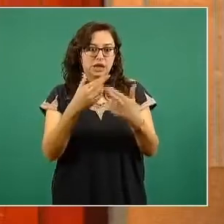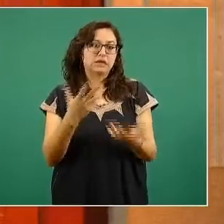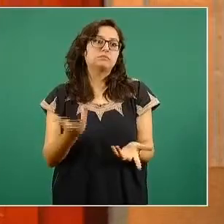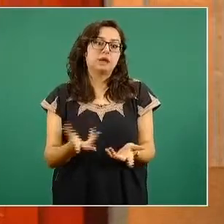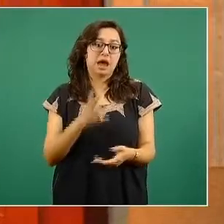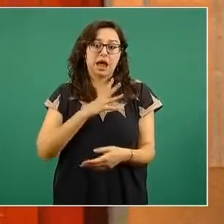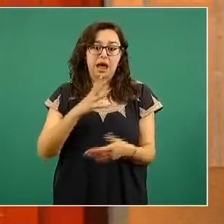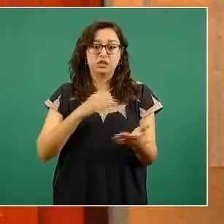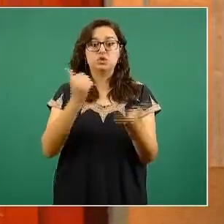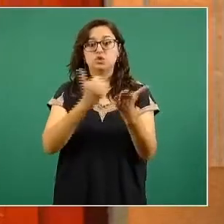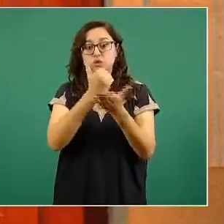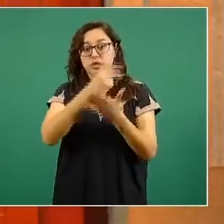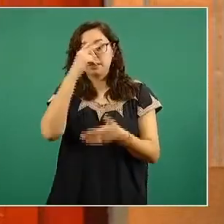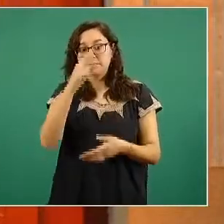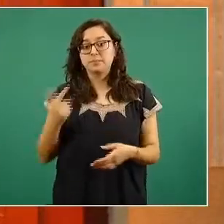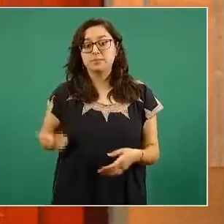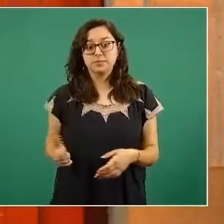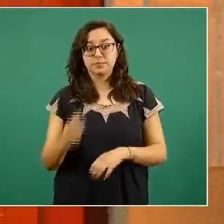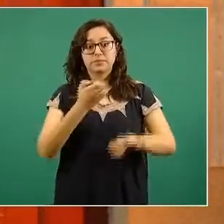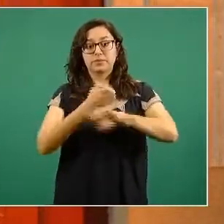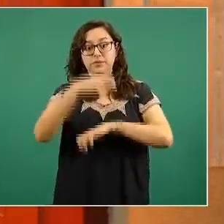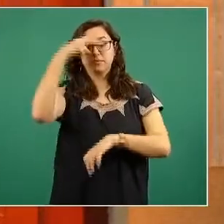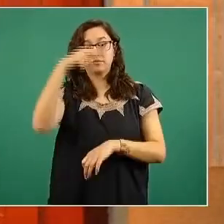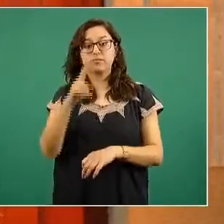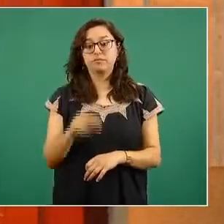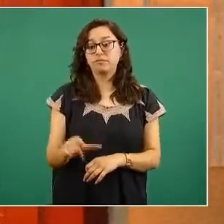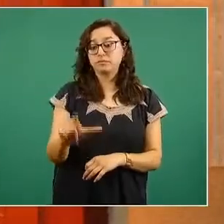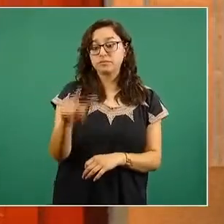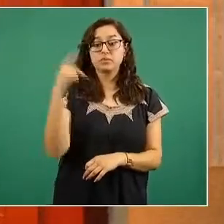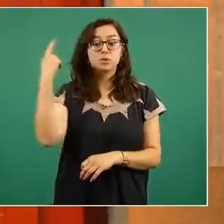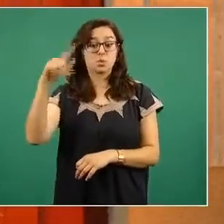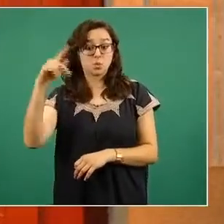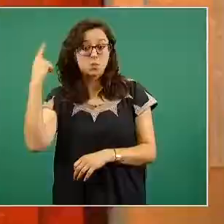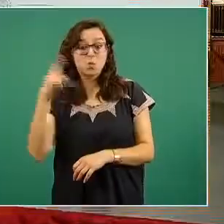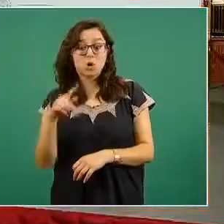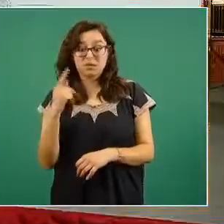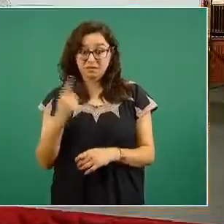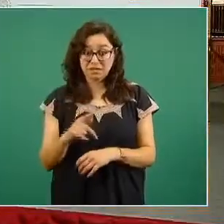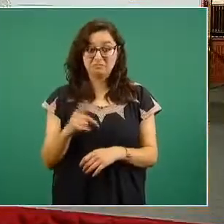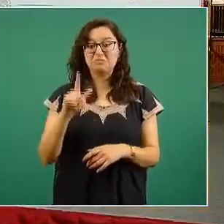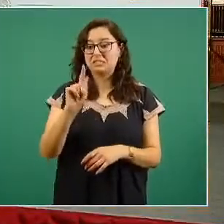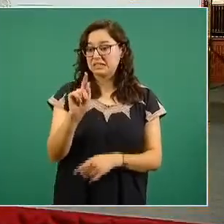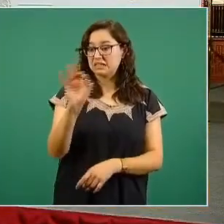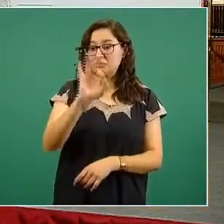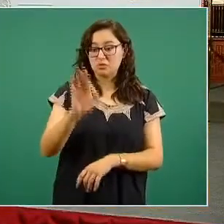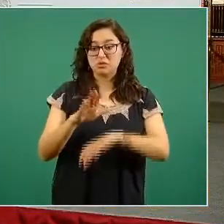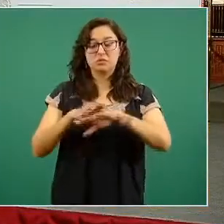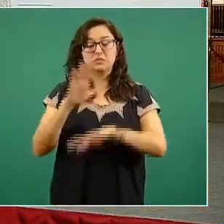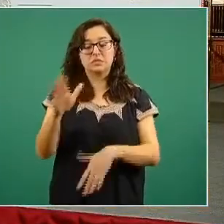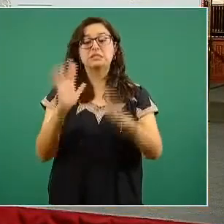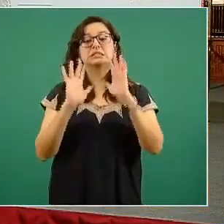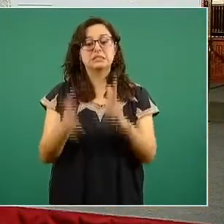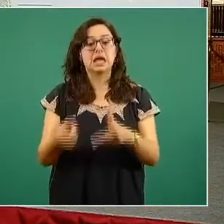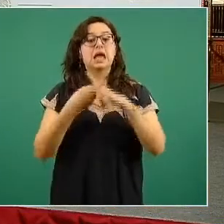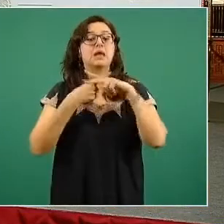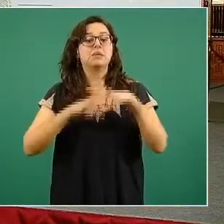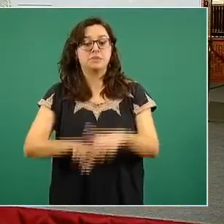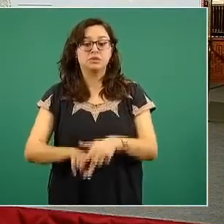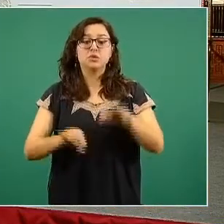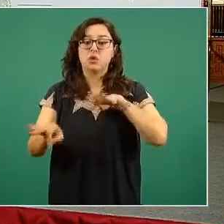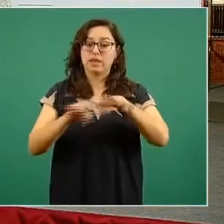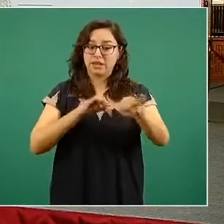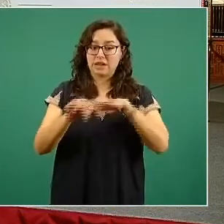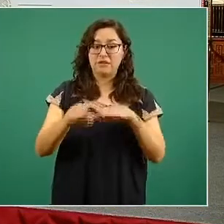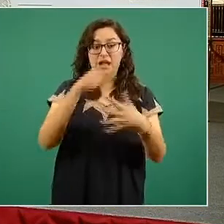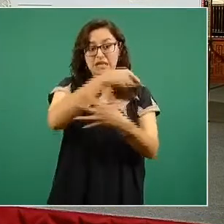México, Guanajuato, Estado de México, Nuevo León, Hidalgo y Puebla, y evidentemente se ha trabajado con las entidades federativas para tener